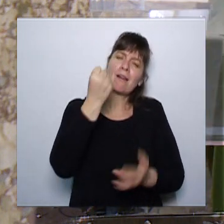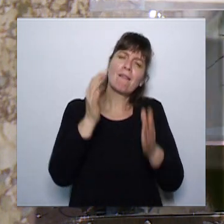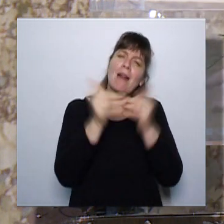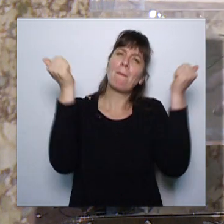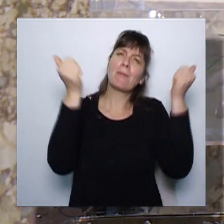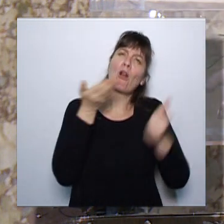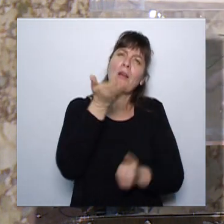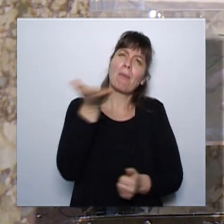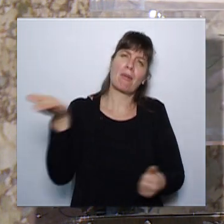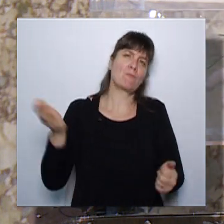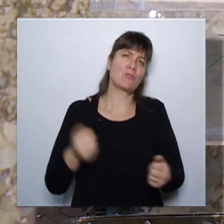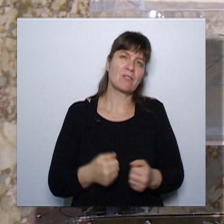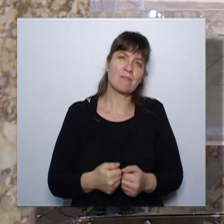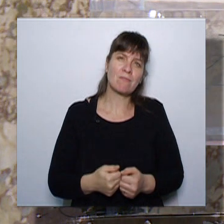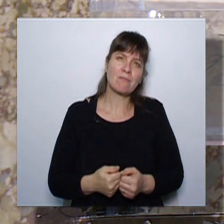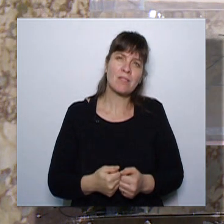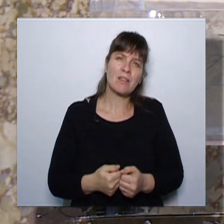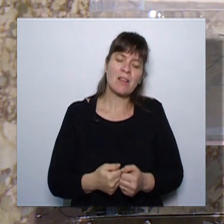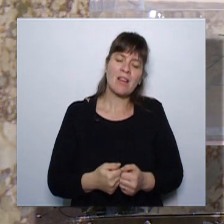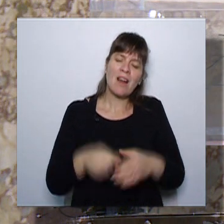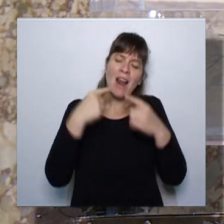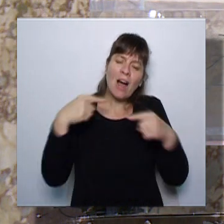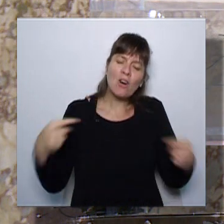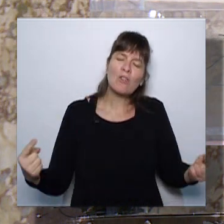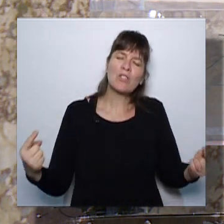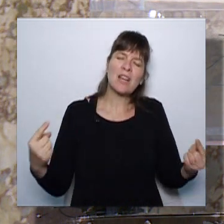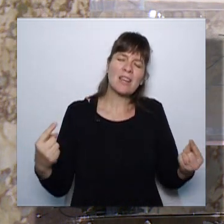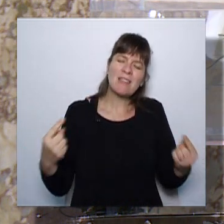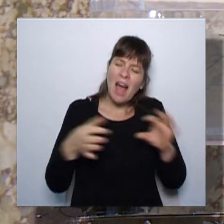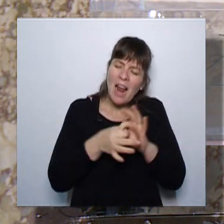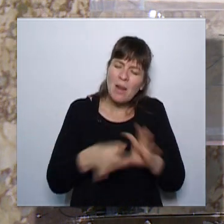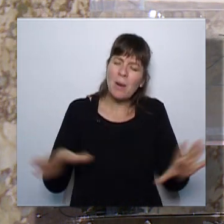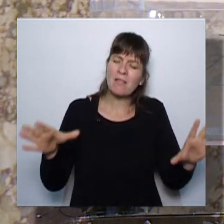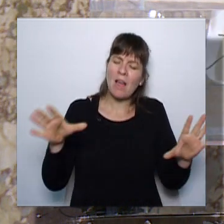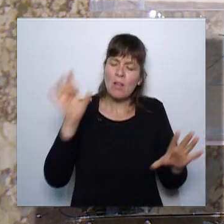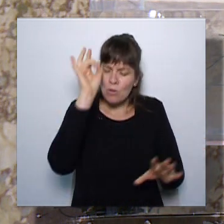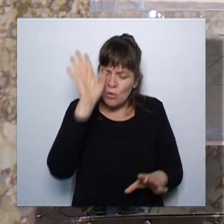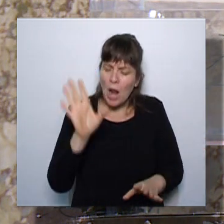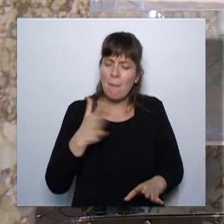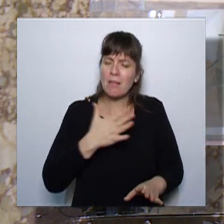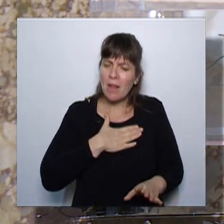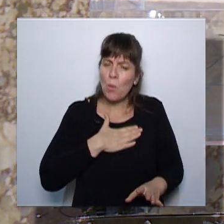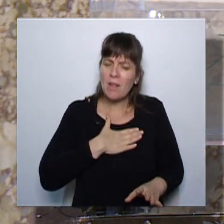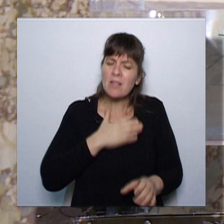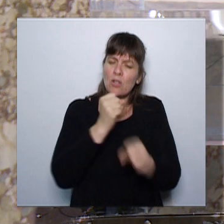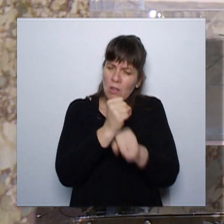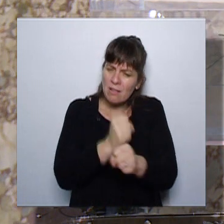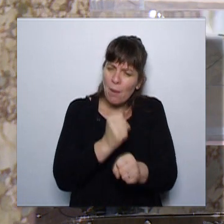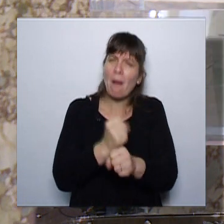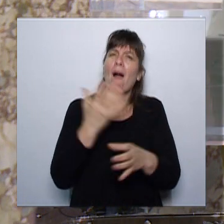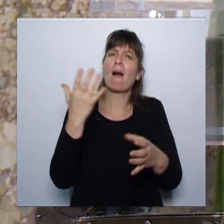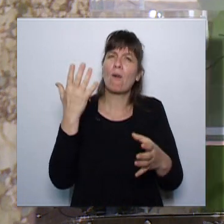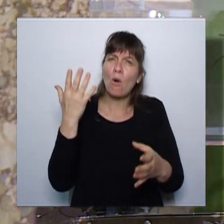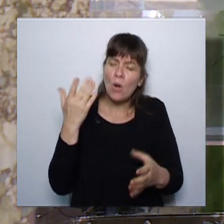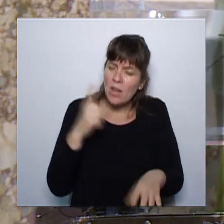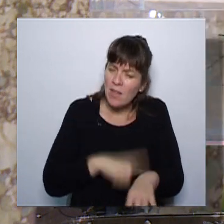aquello que pedimos aquello que está librado muchas veces a la libertad no solamente nuestra sino del trabajo y de